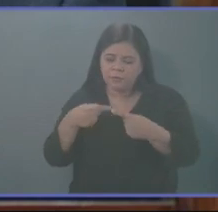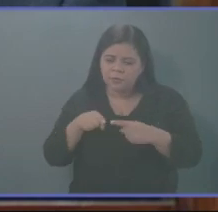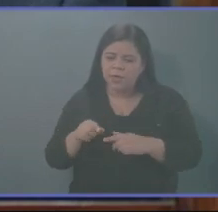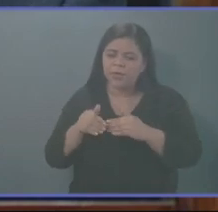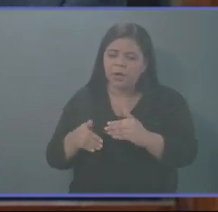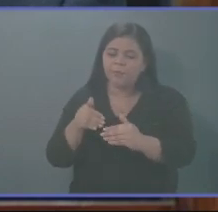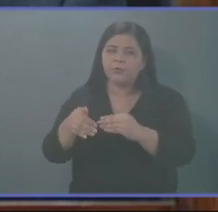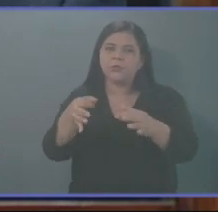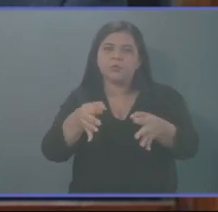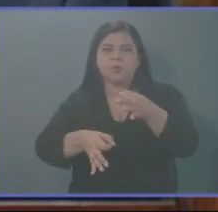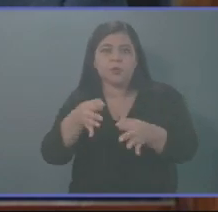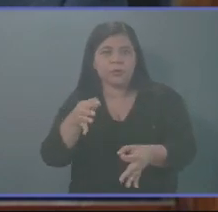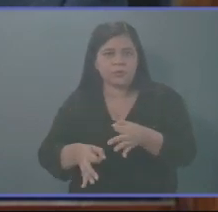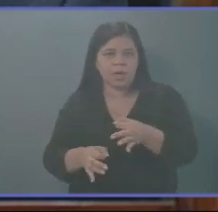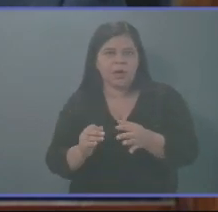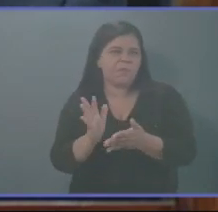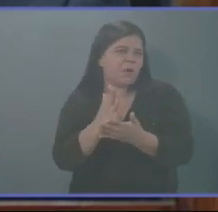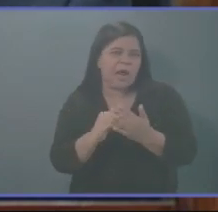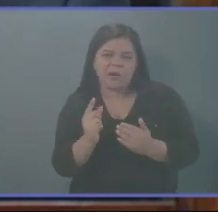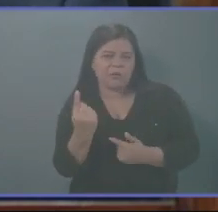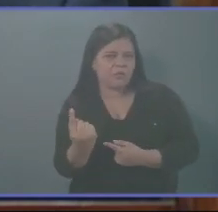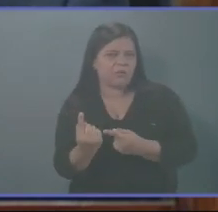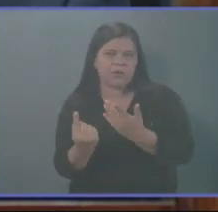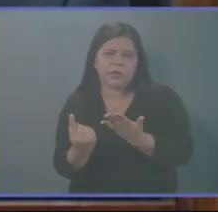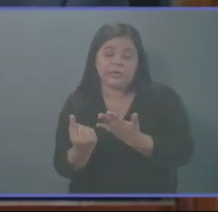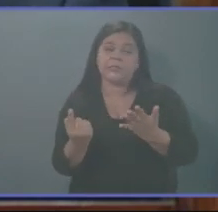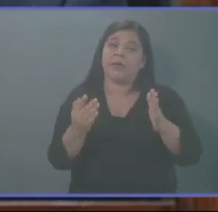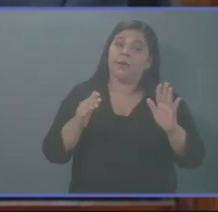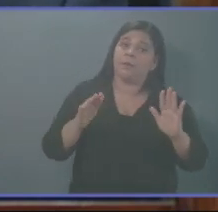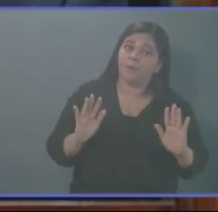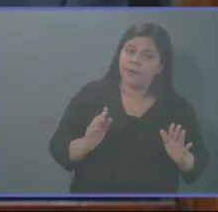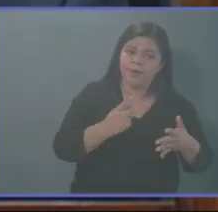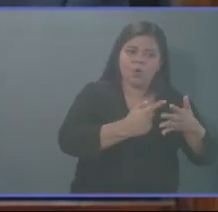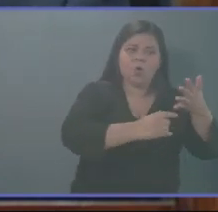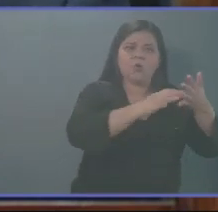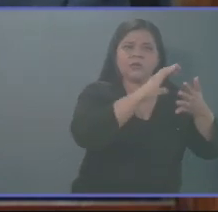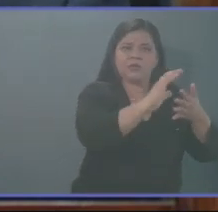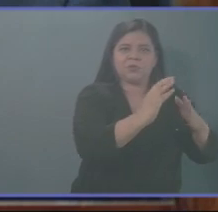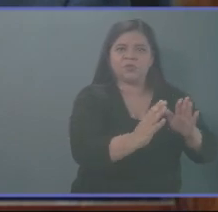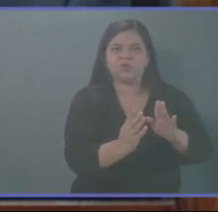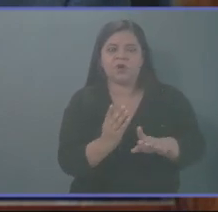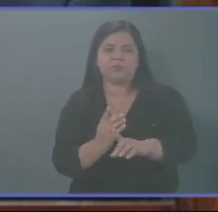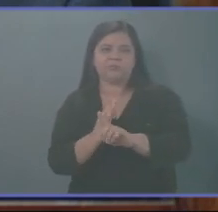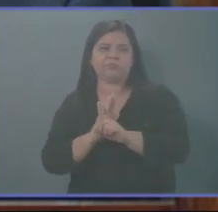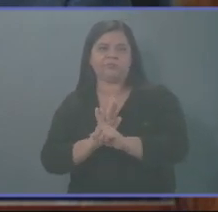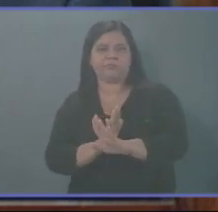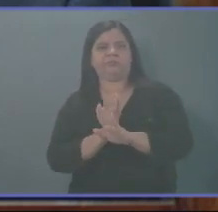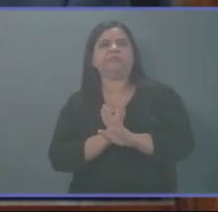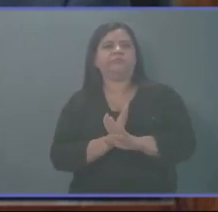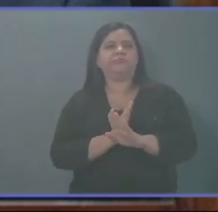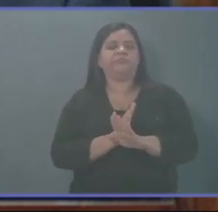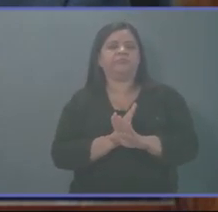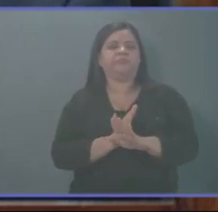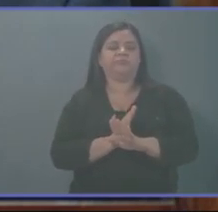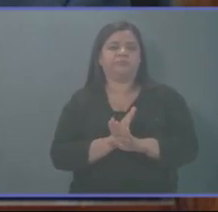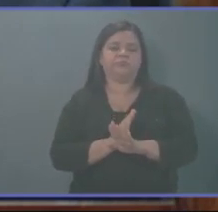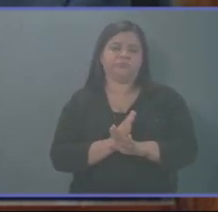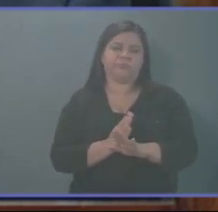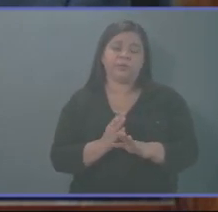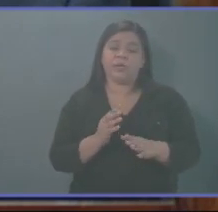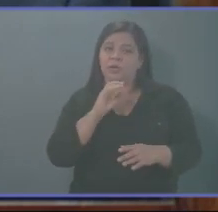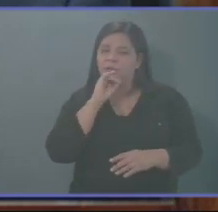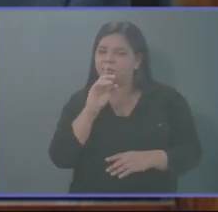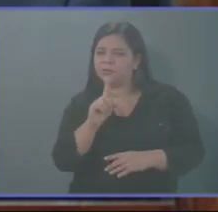sus actuaciones, pero se encuentran protegidos en este caso por un procedimiento especial, el de la prerrogativa de la